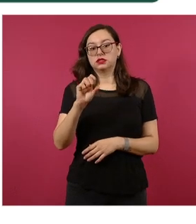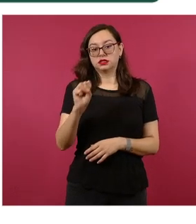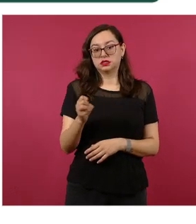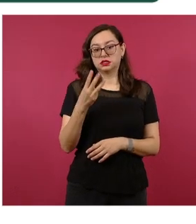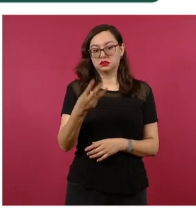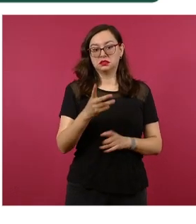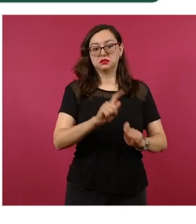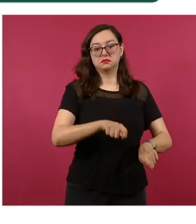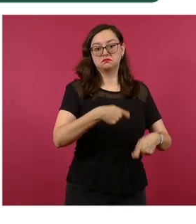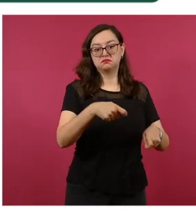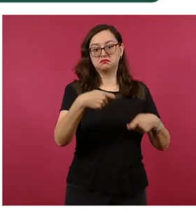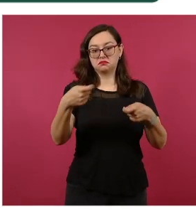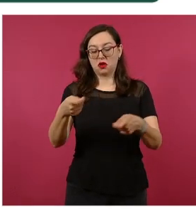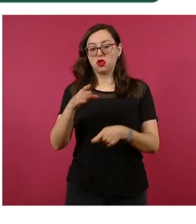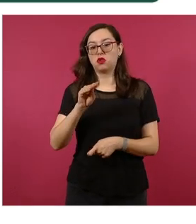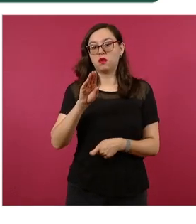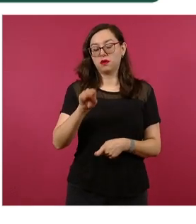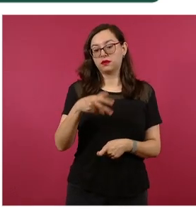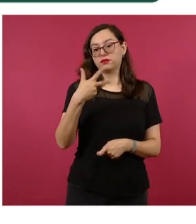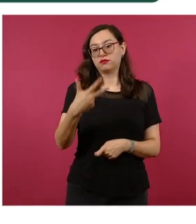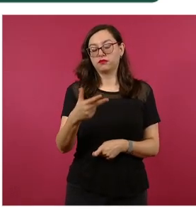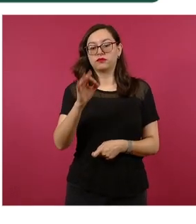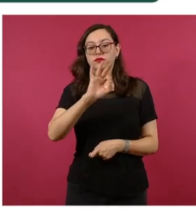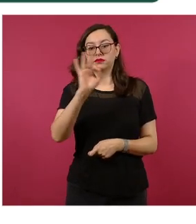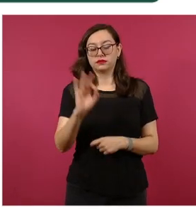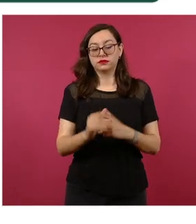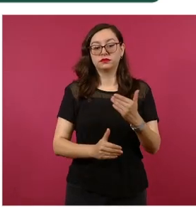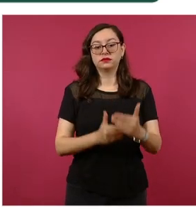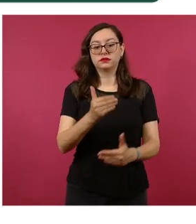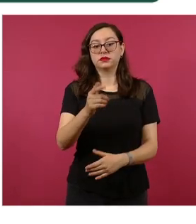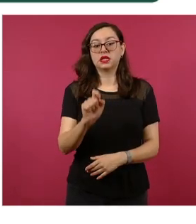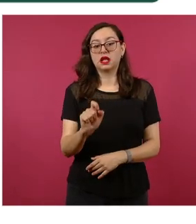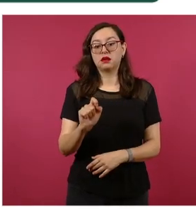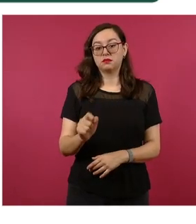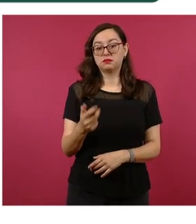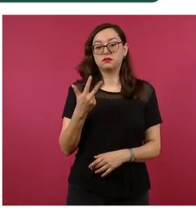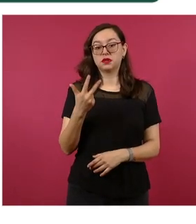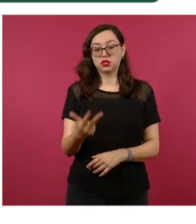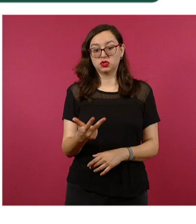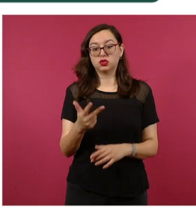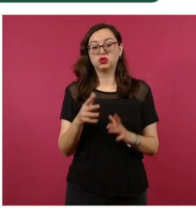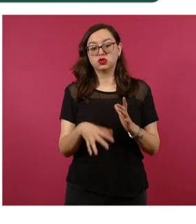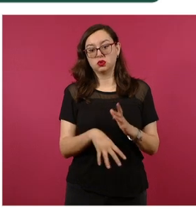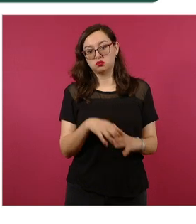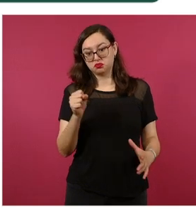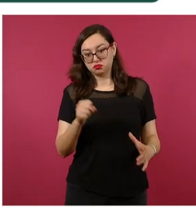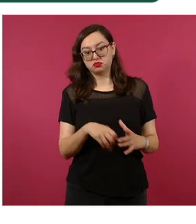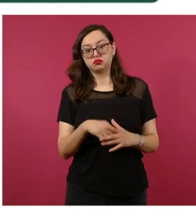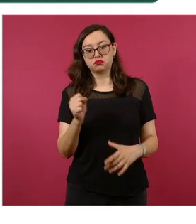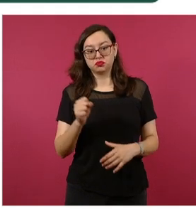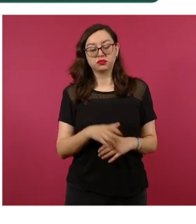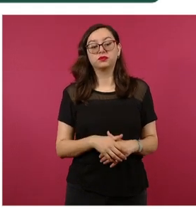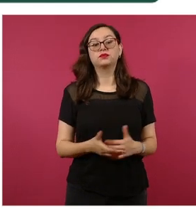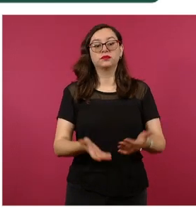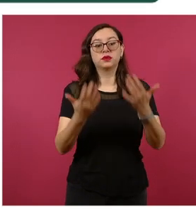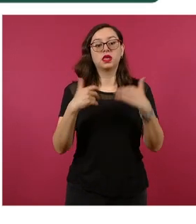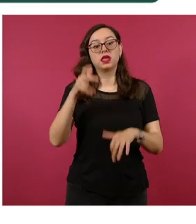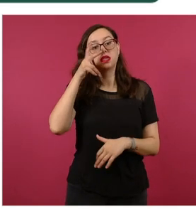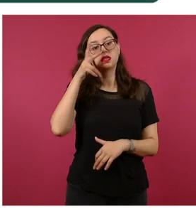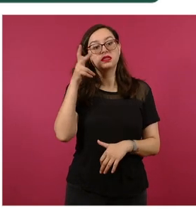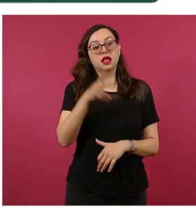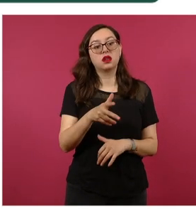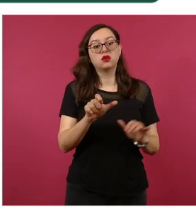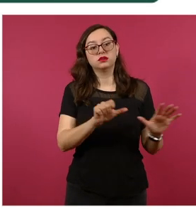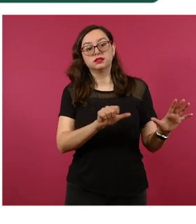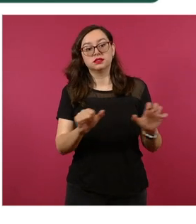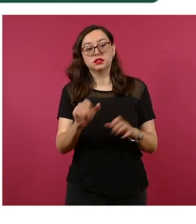un 98% avance y 28 cuentas que ya tienen algún movimiento. La siguiente tenemos a Hidalgo con